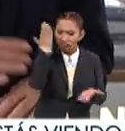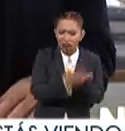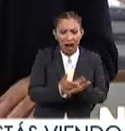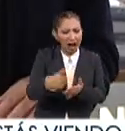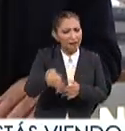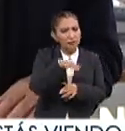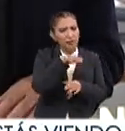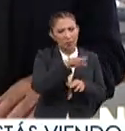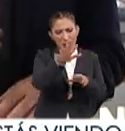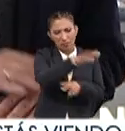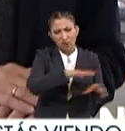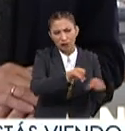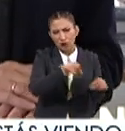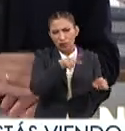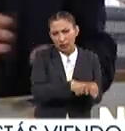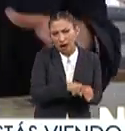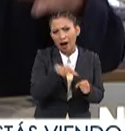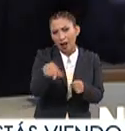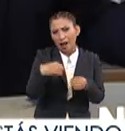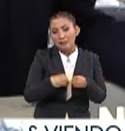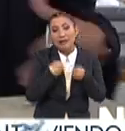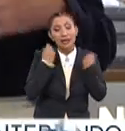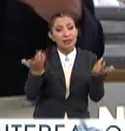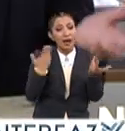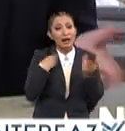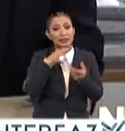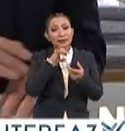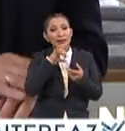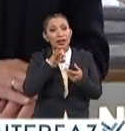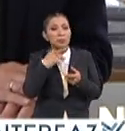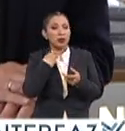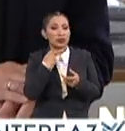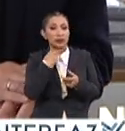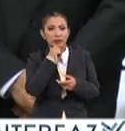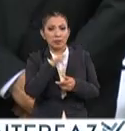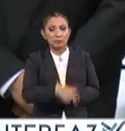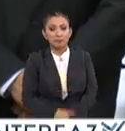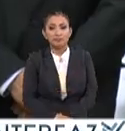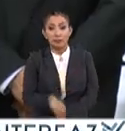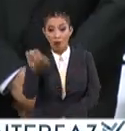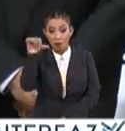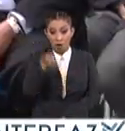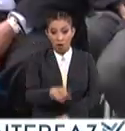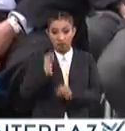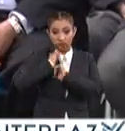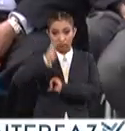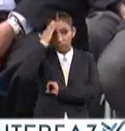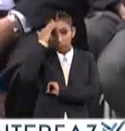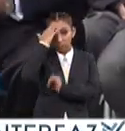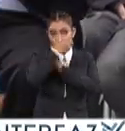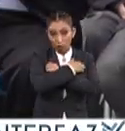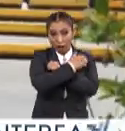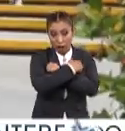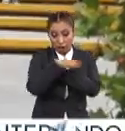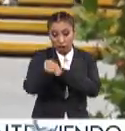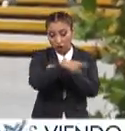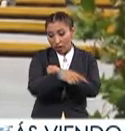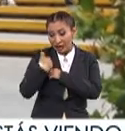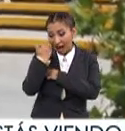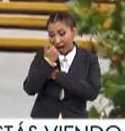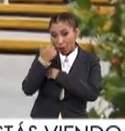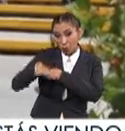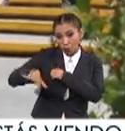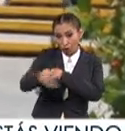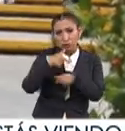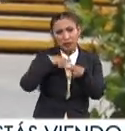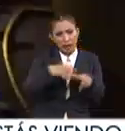el escenario social, ¿no? en la vida civil, en la vida política incluso. Hoy, las autoridades educativas y los